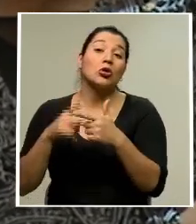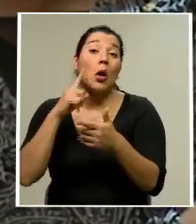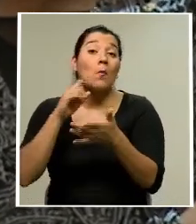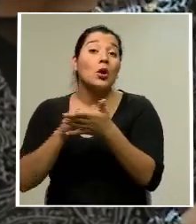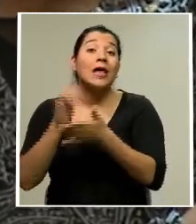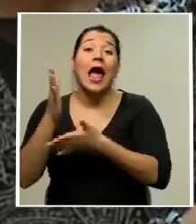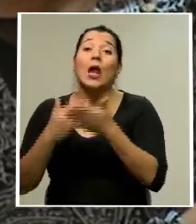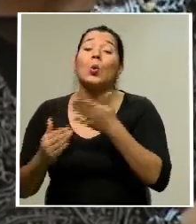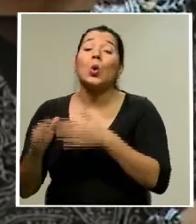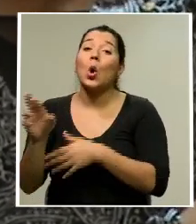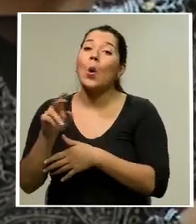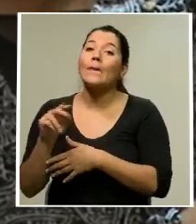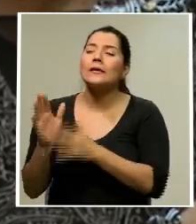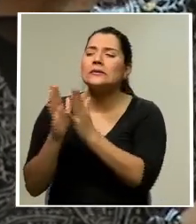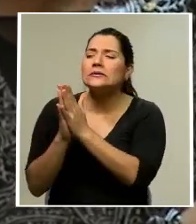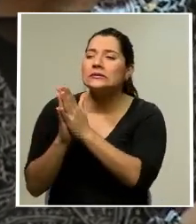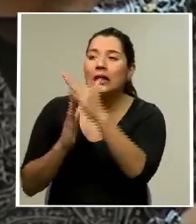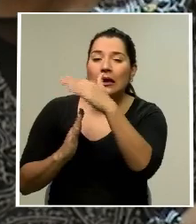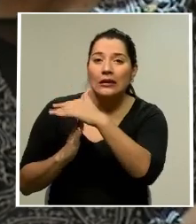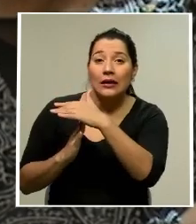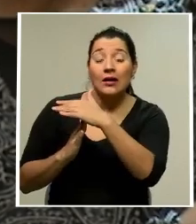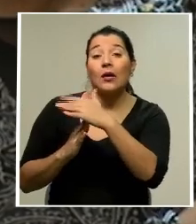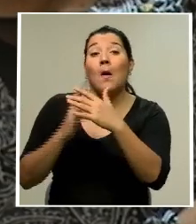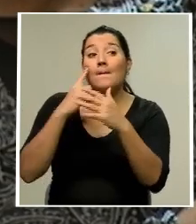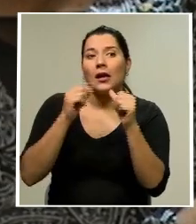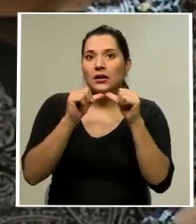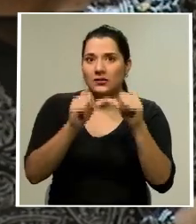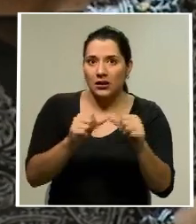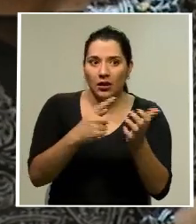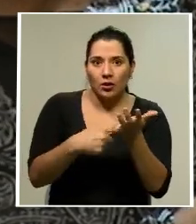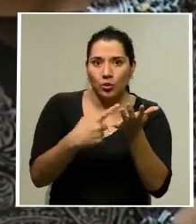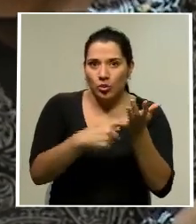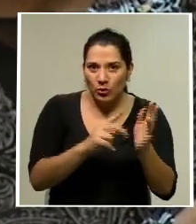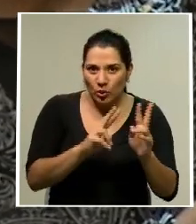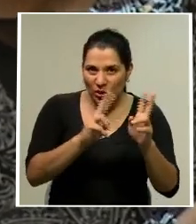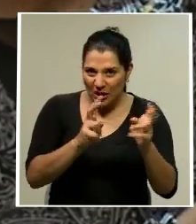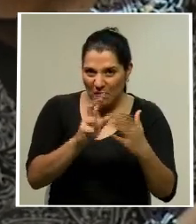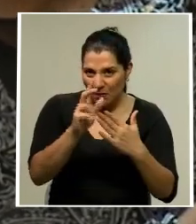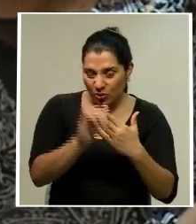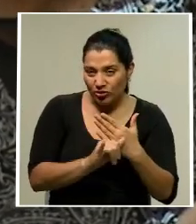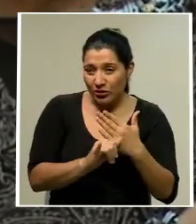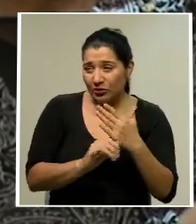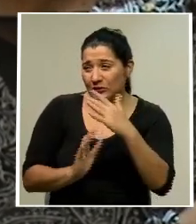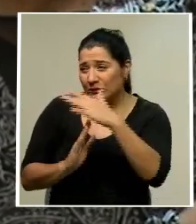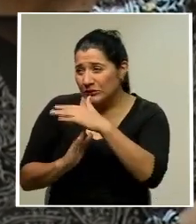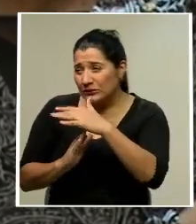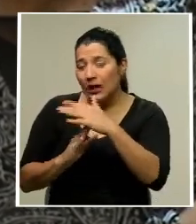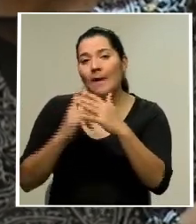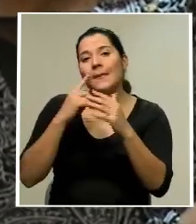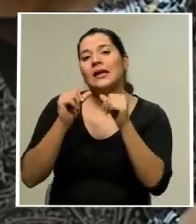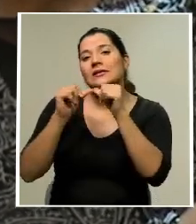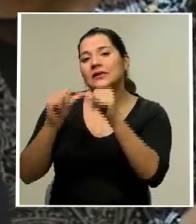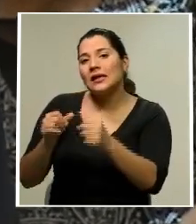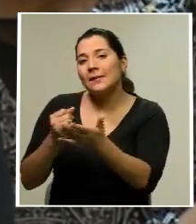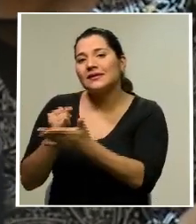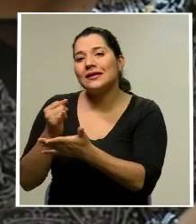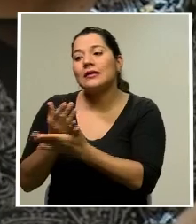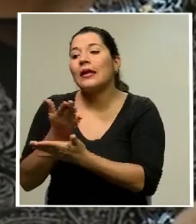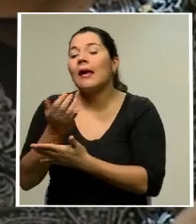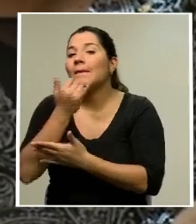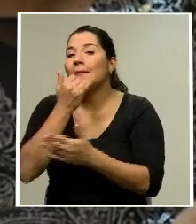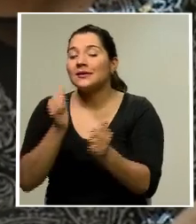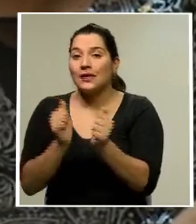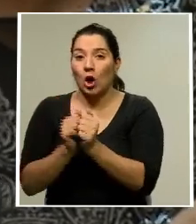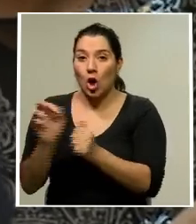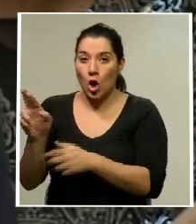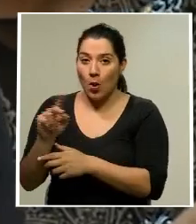que han pedido espacio de tiempo, hay afectación y obviamente pues les pido la comprensión del tema y hay